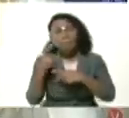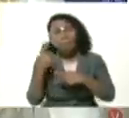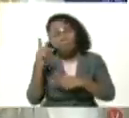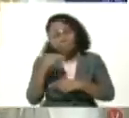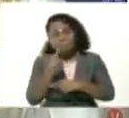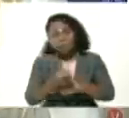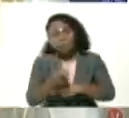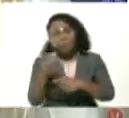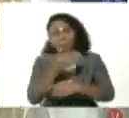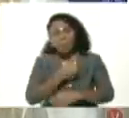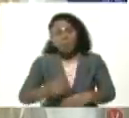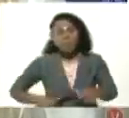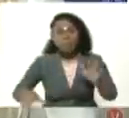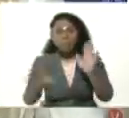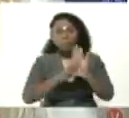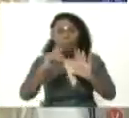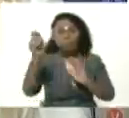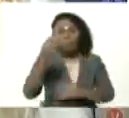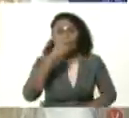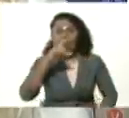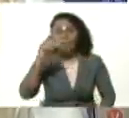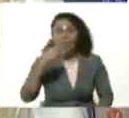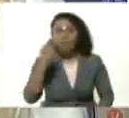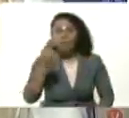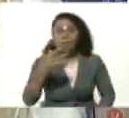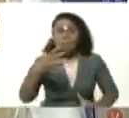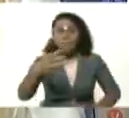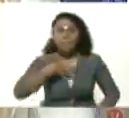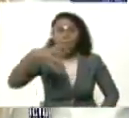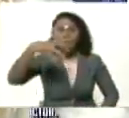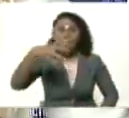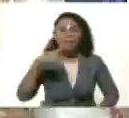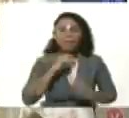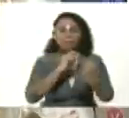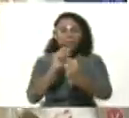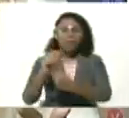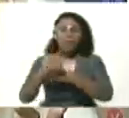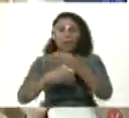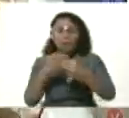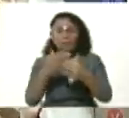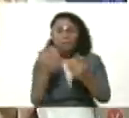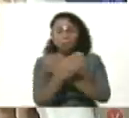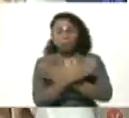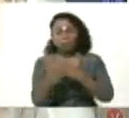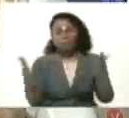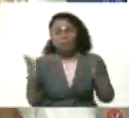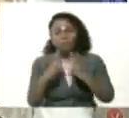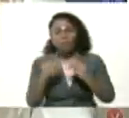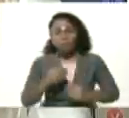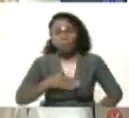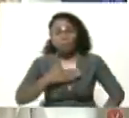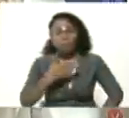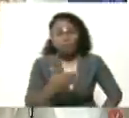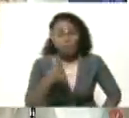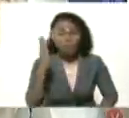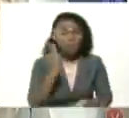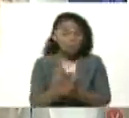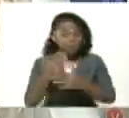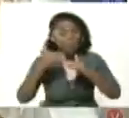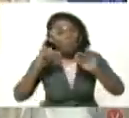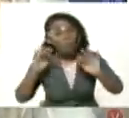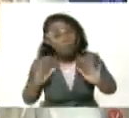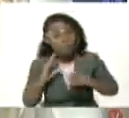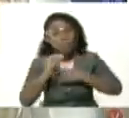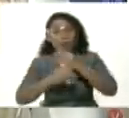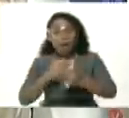presidente constitucional Nicolás Maduro es campeón en el diálogo y está abierto a todas las posibilidades siempre y cuando